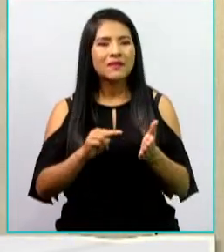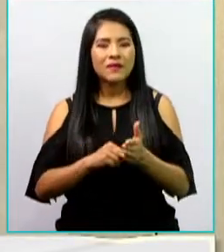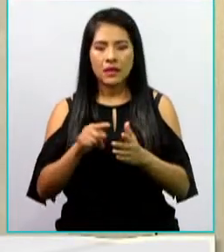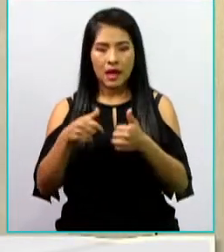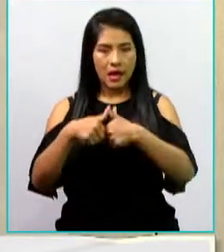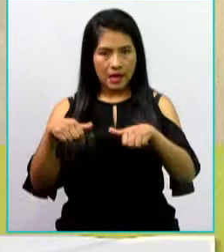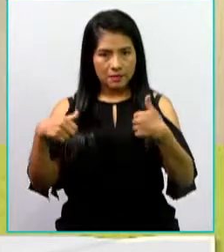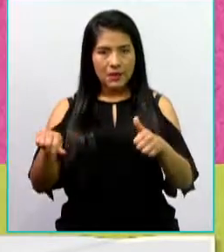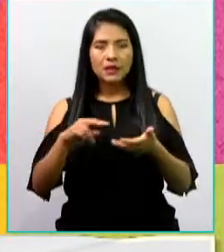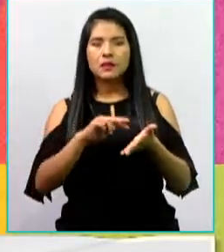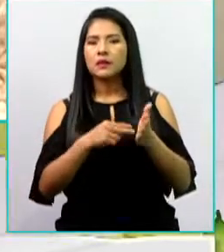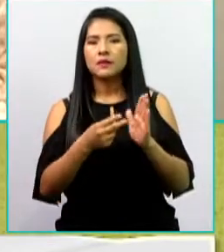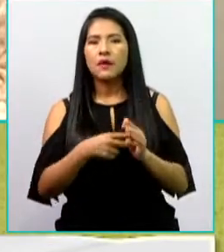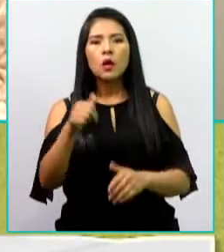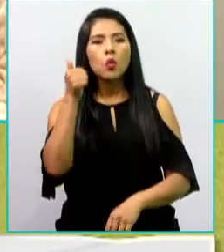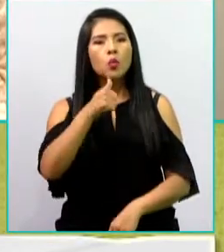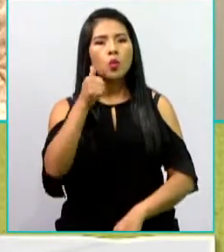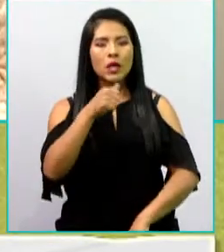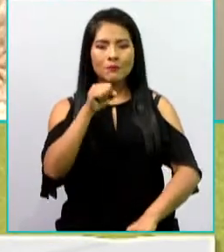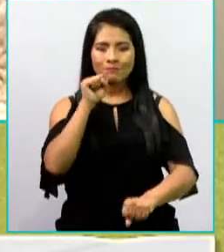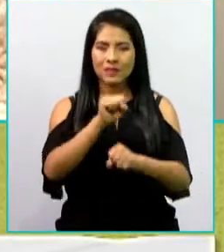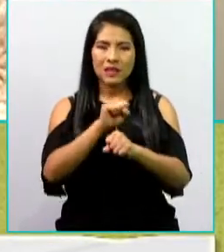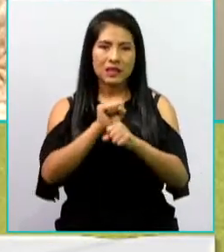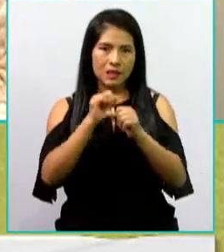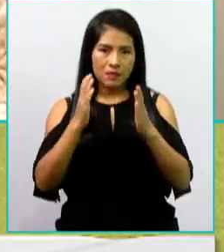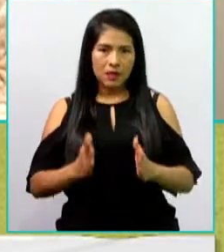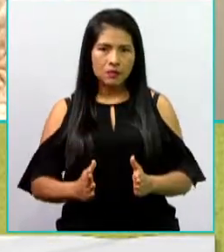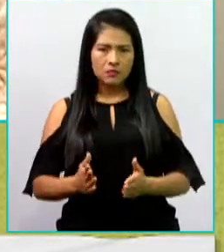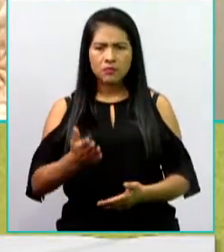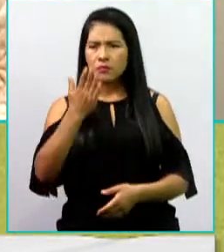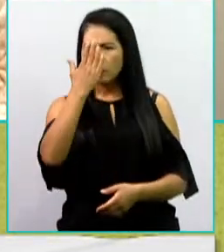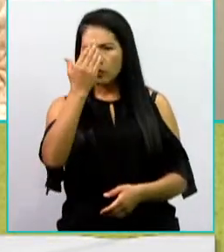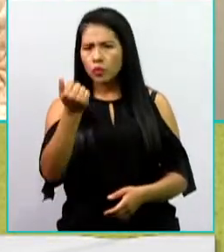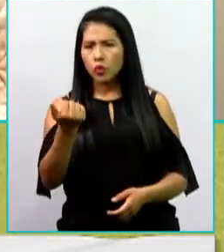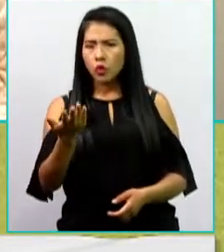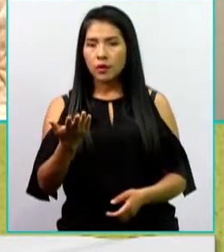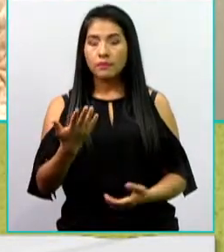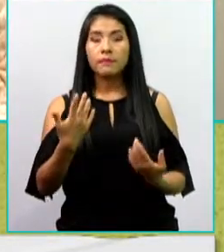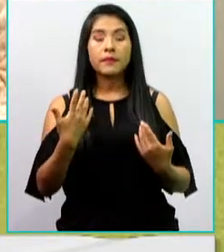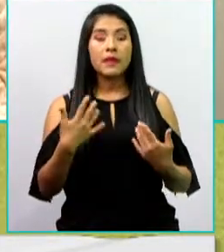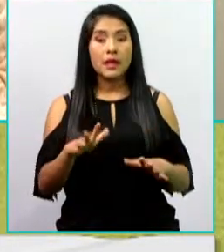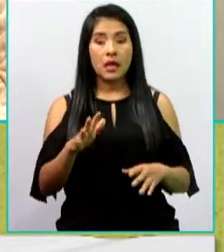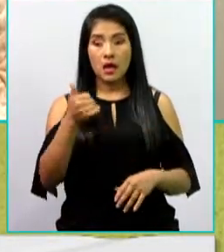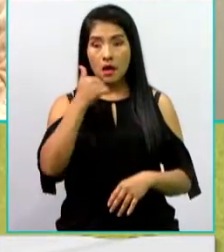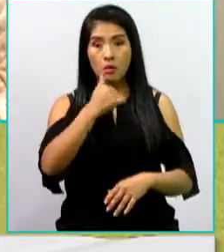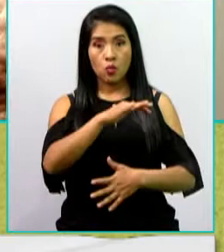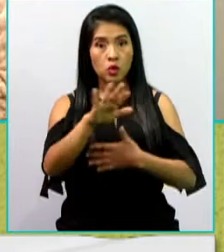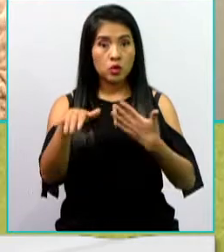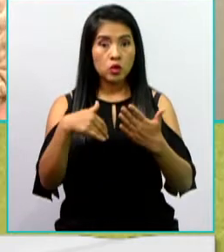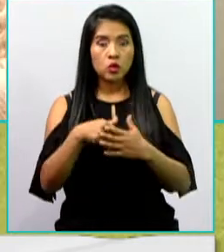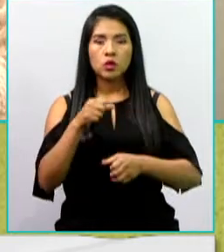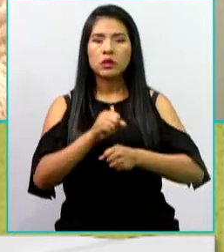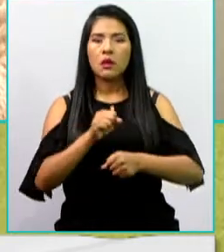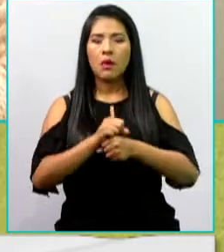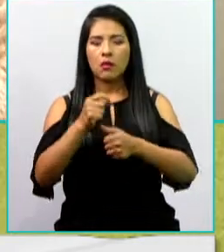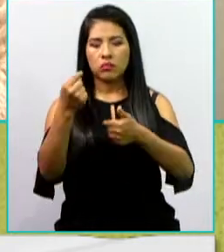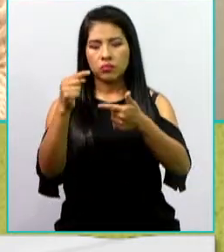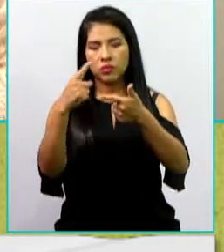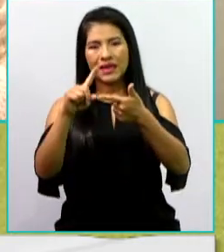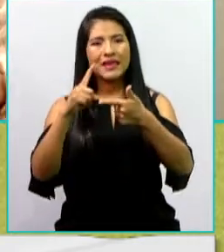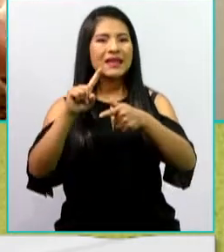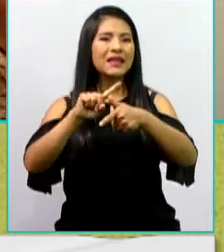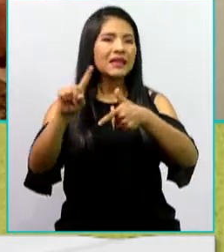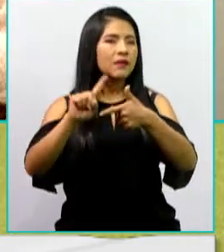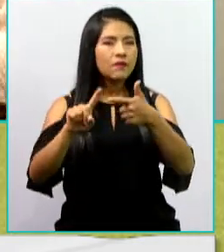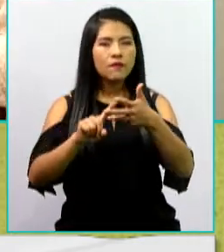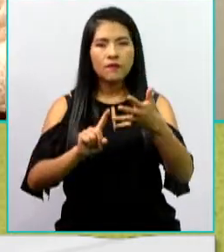Porque las mujeres tenemos trabajos múltiples, ¿no? Sobre todo como yo vivo en el campo, vivo en provincia. Tenemos